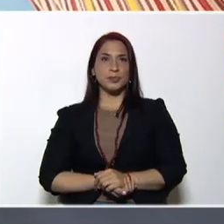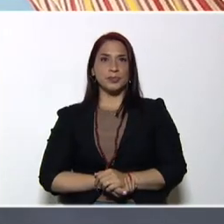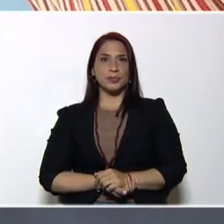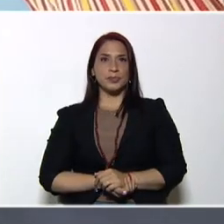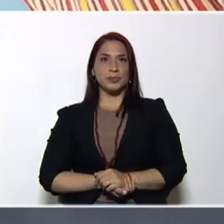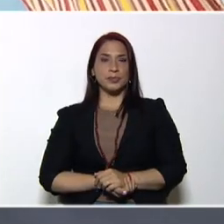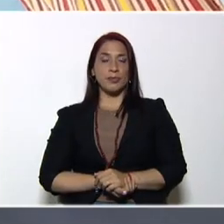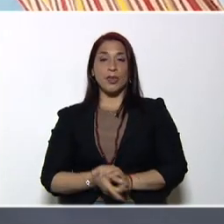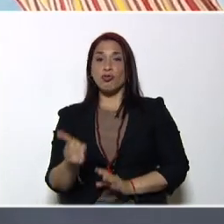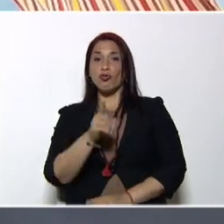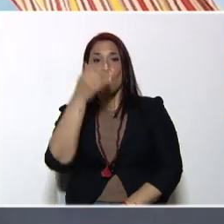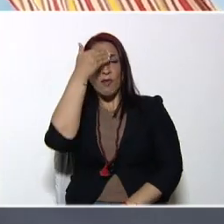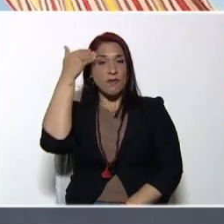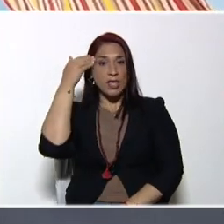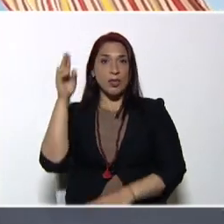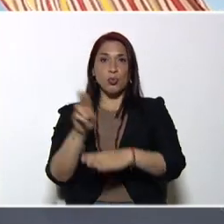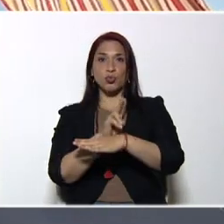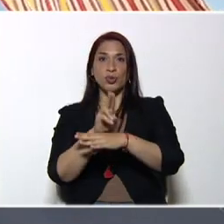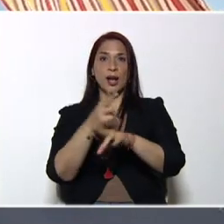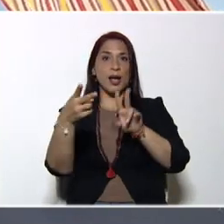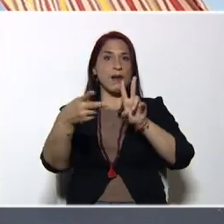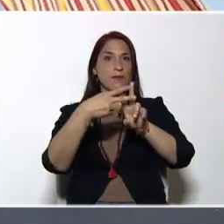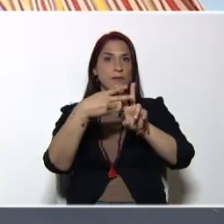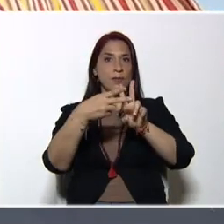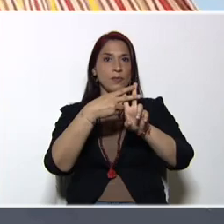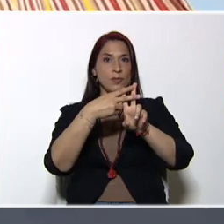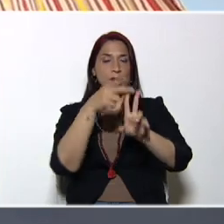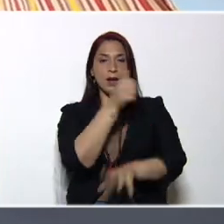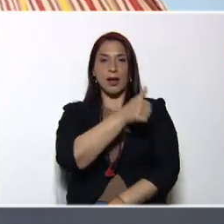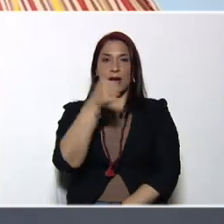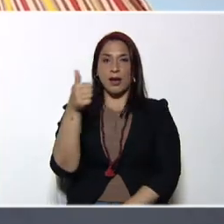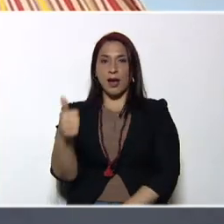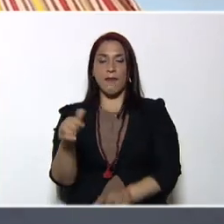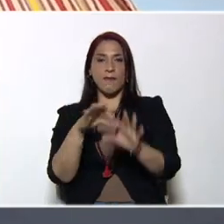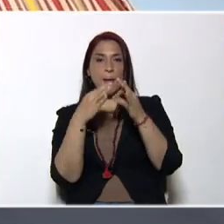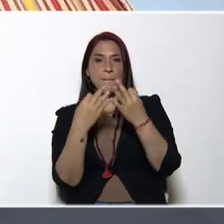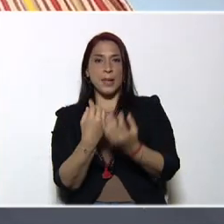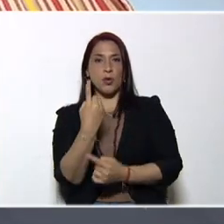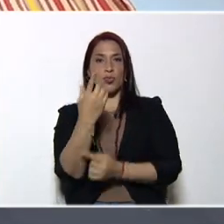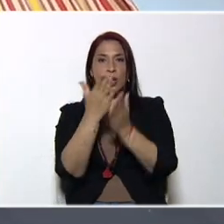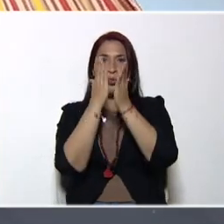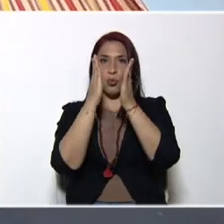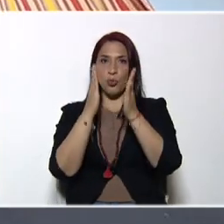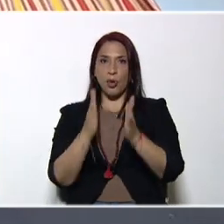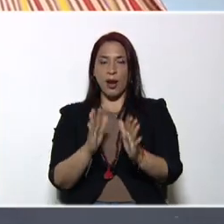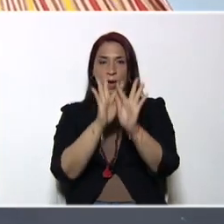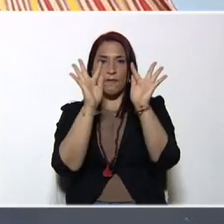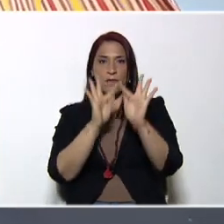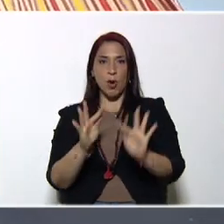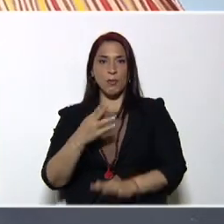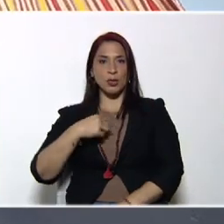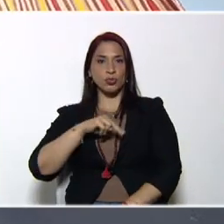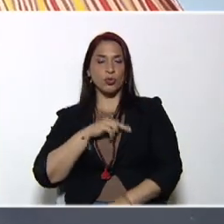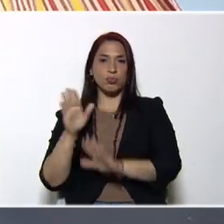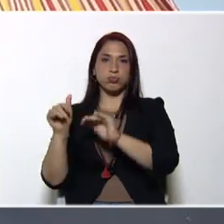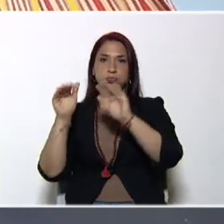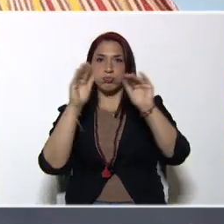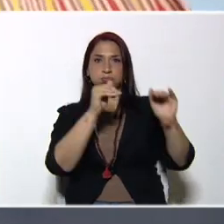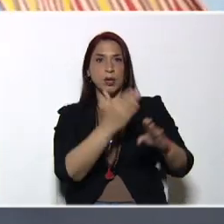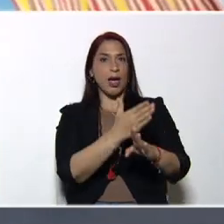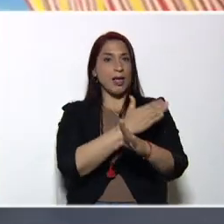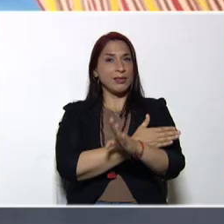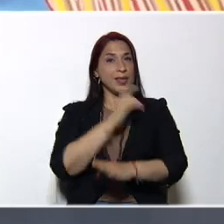@cadafamiliaunaescuela. No olvides utilizar la etiqueta Cada Familia Una Escuela. De esa manera ya nos despedimos, pero antes